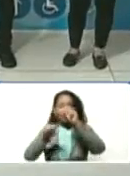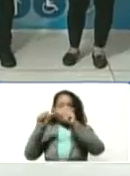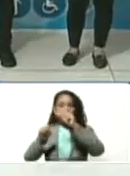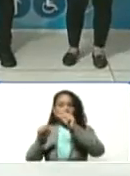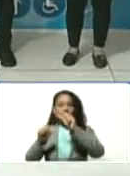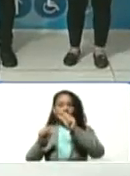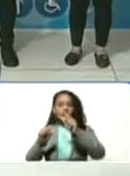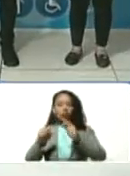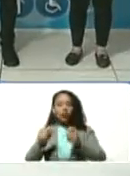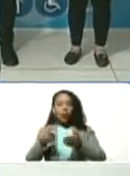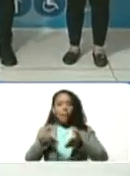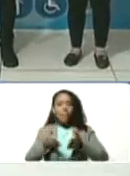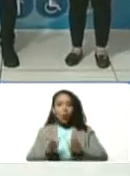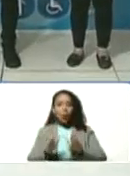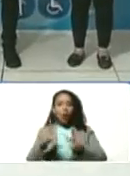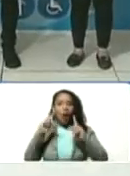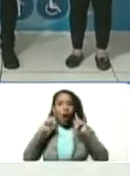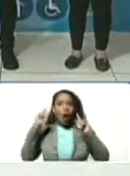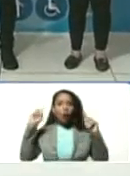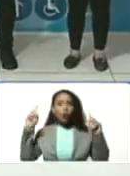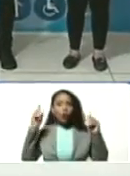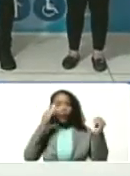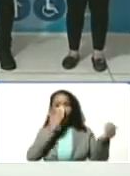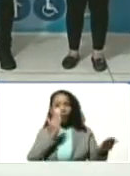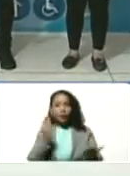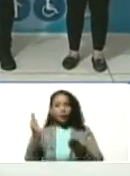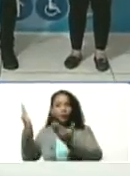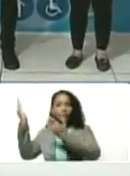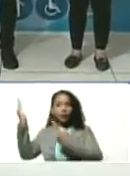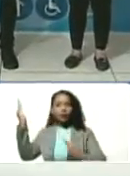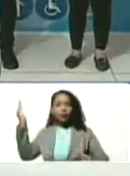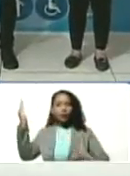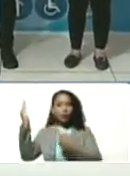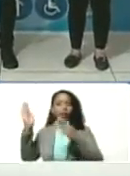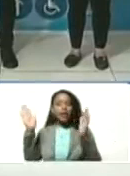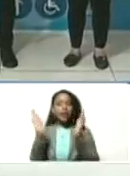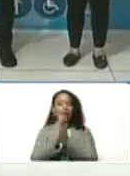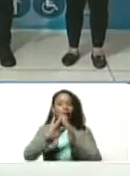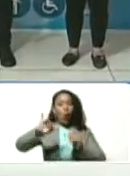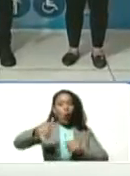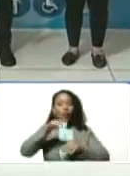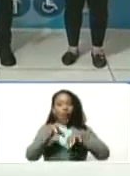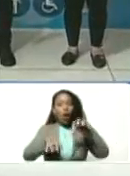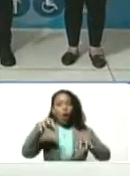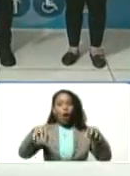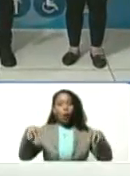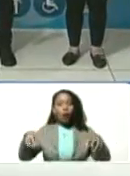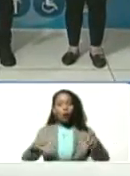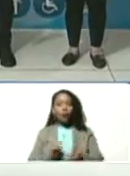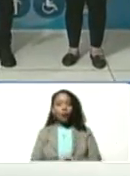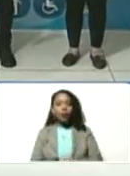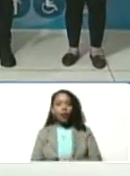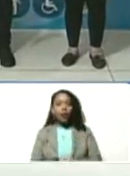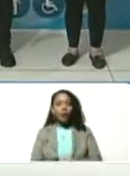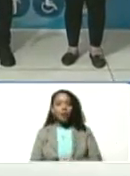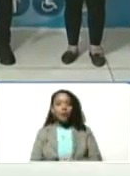pesquisa neonatal auditiva. Allá en San Juan de los Morros, la bella